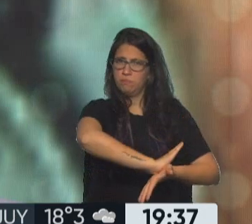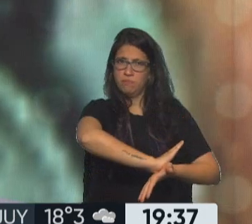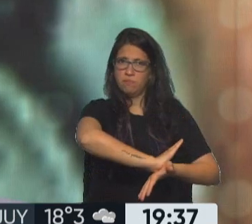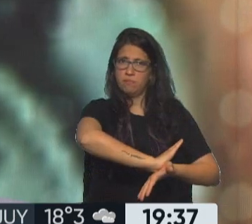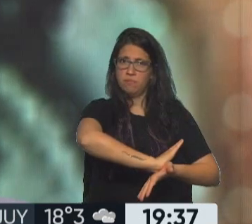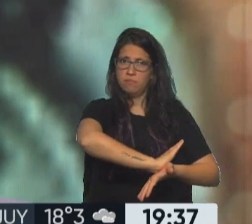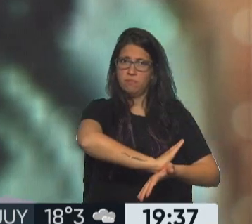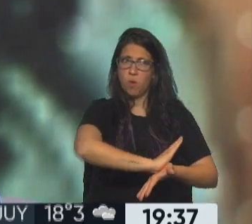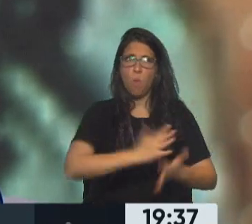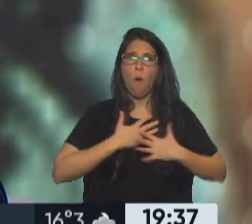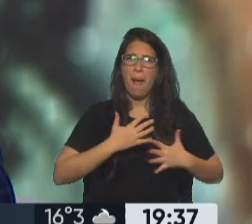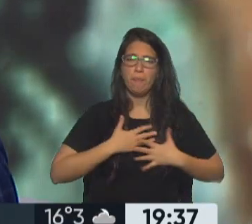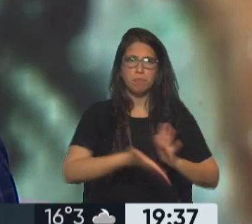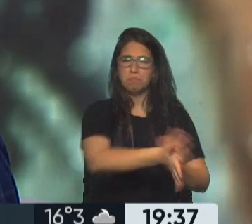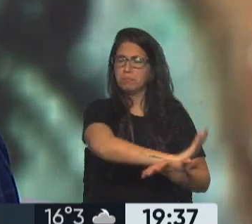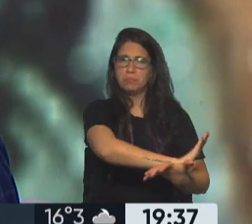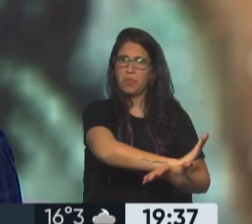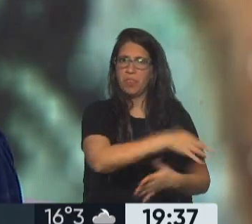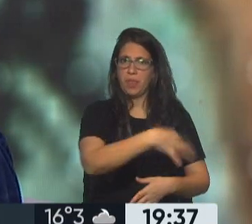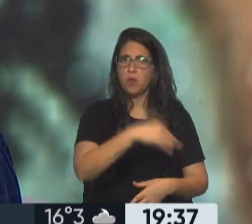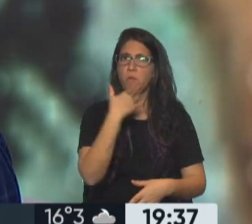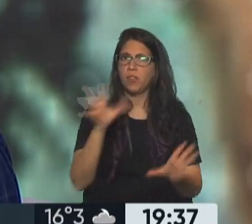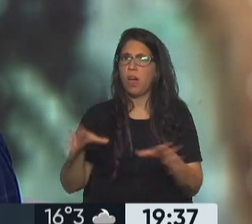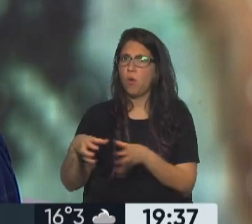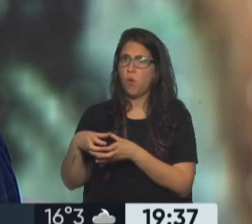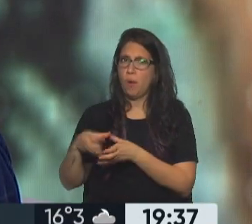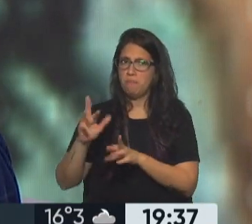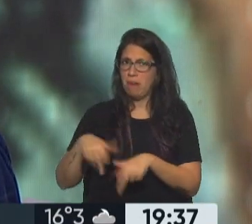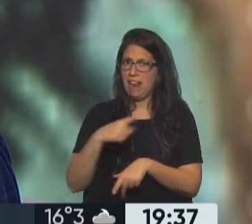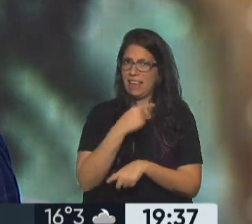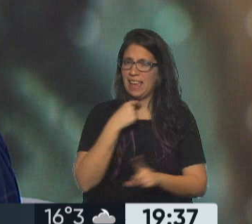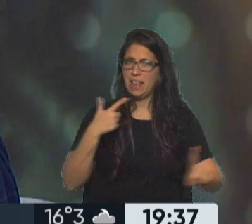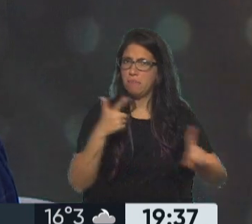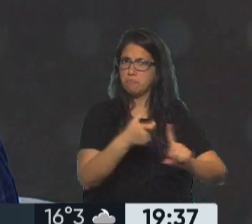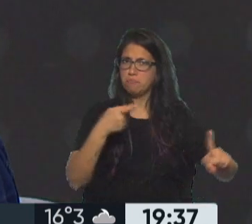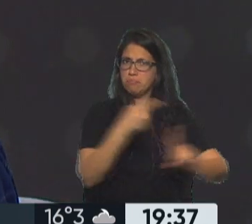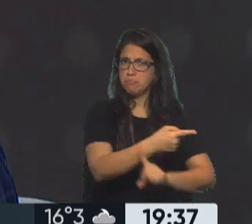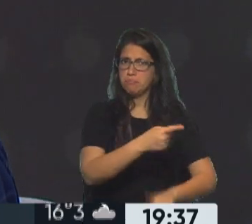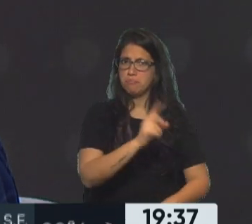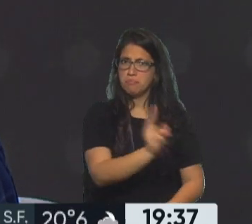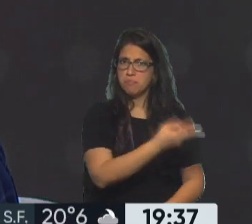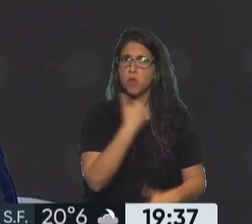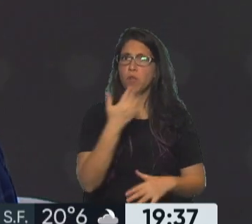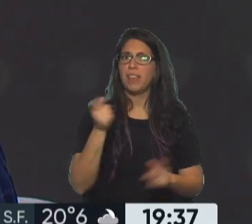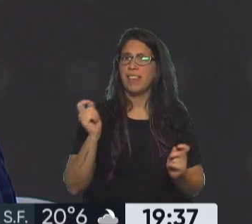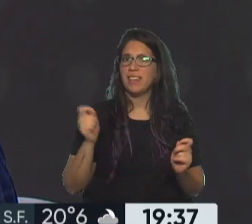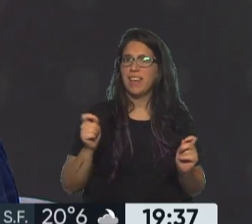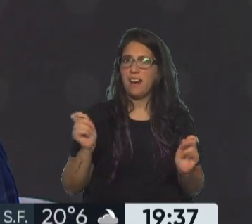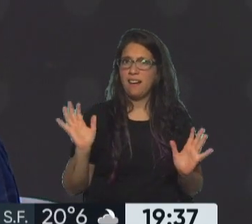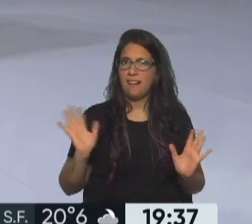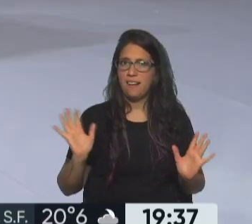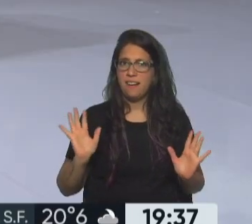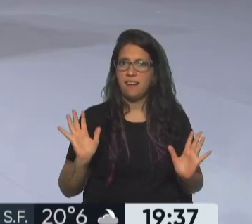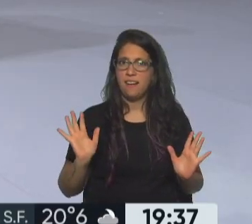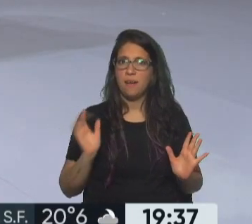eliminar físicamente. Porque aunque sea una bandita chiquita, ese era el plan. Que una banda marginal, sin una